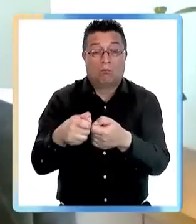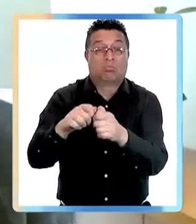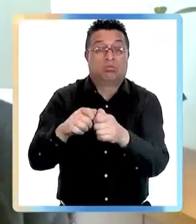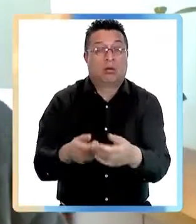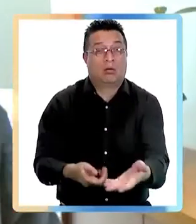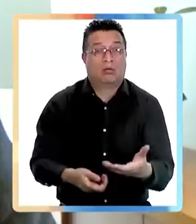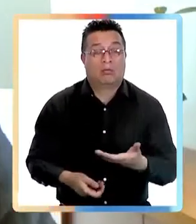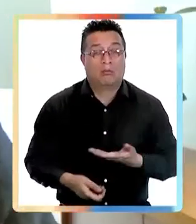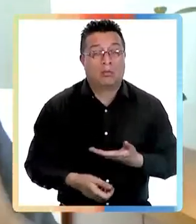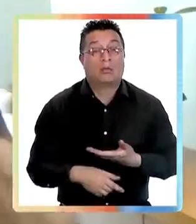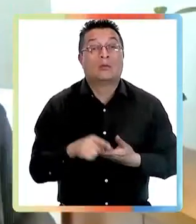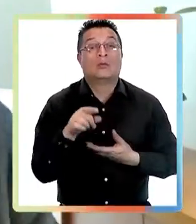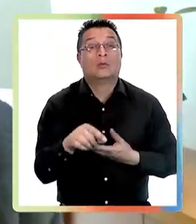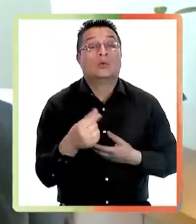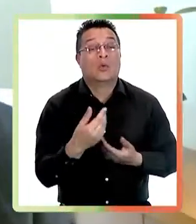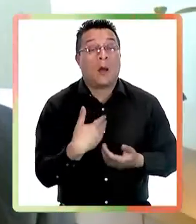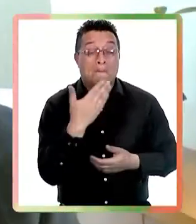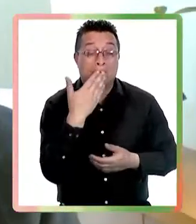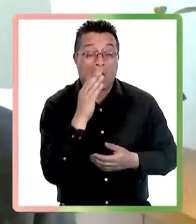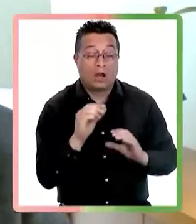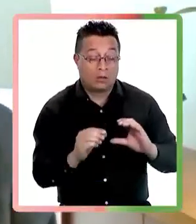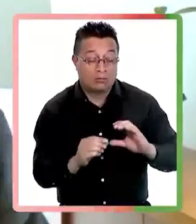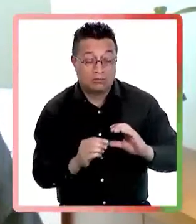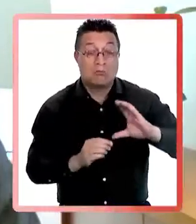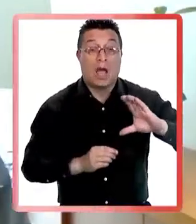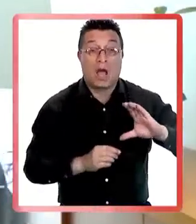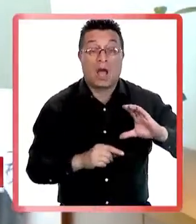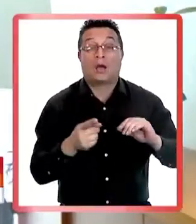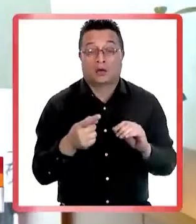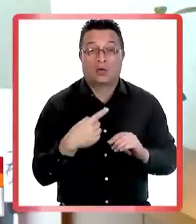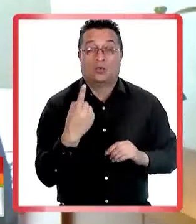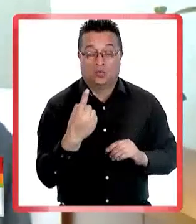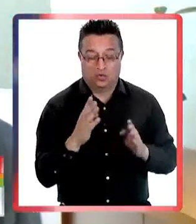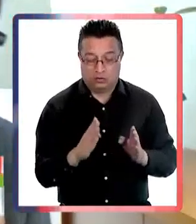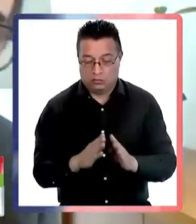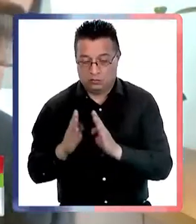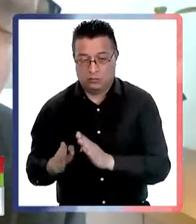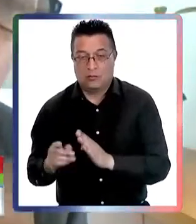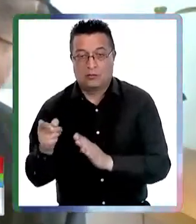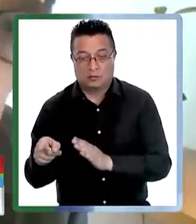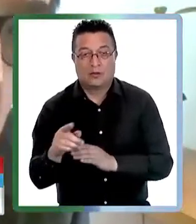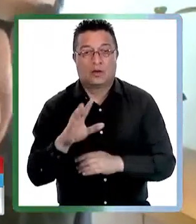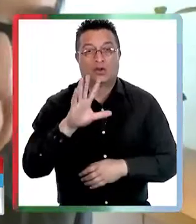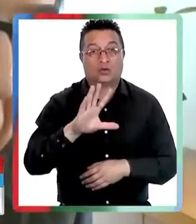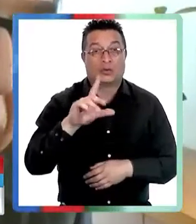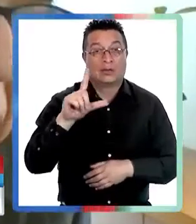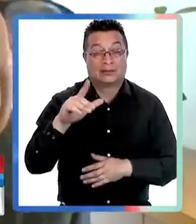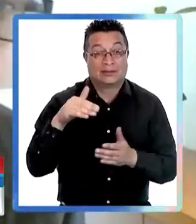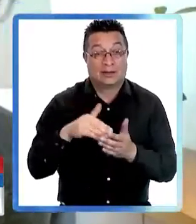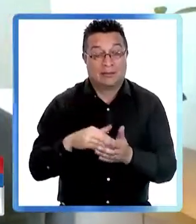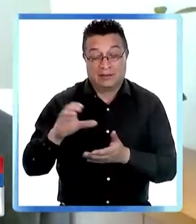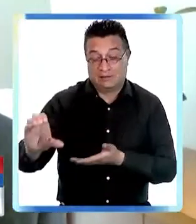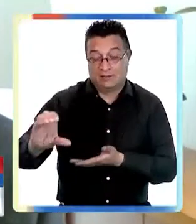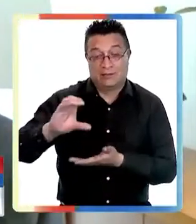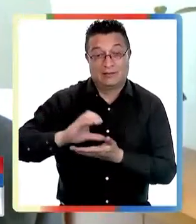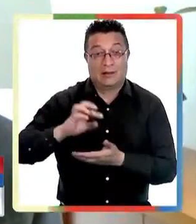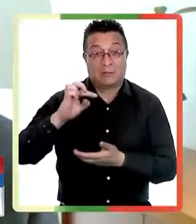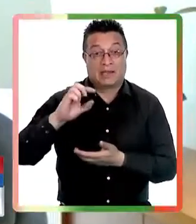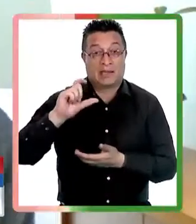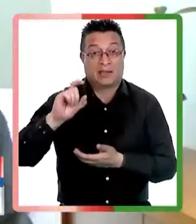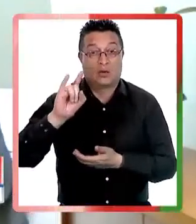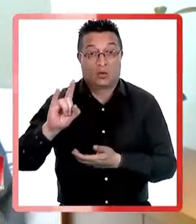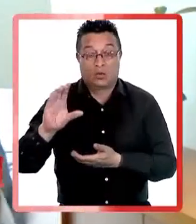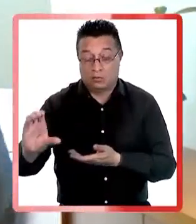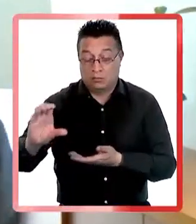pensión miserable. ¿Cuánto le va a mejorar la pensión? Le va a mejorar, por una parte, los 57.000 pesos de la